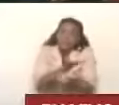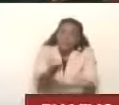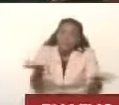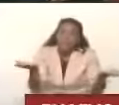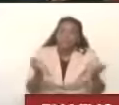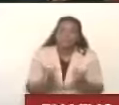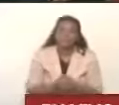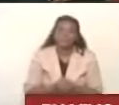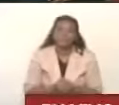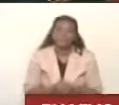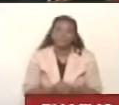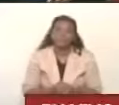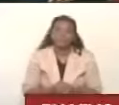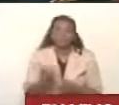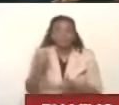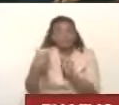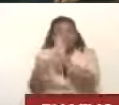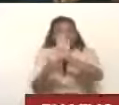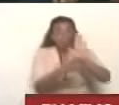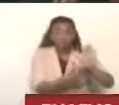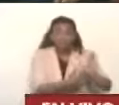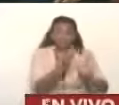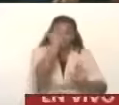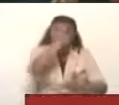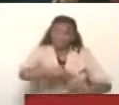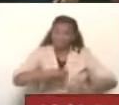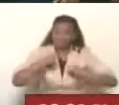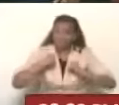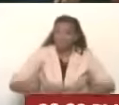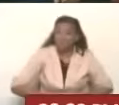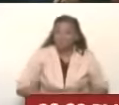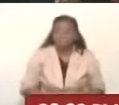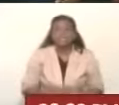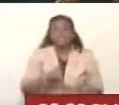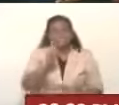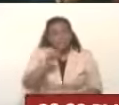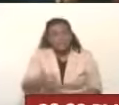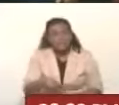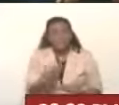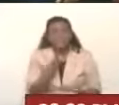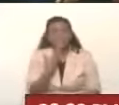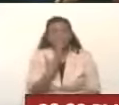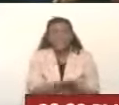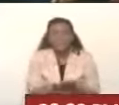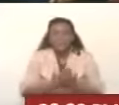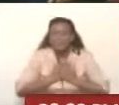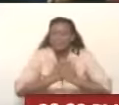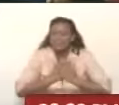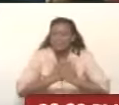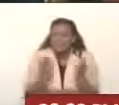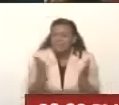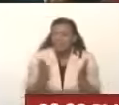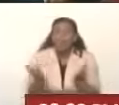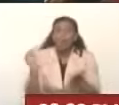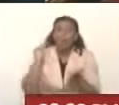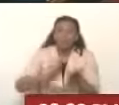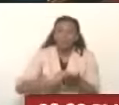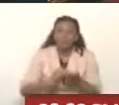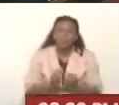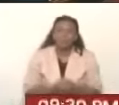nuestra patria. Aquí estamos, presidente, y le doy de verdad gracias